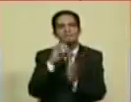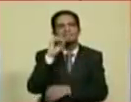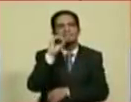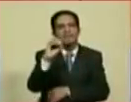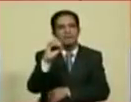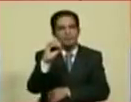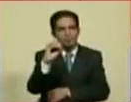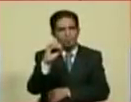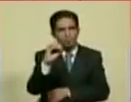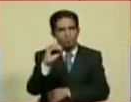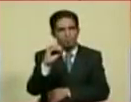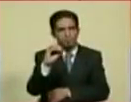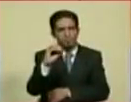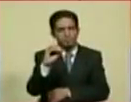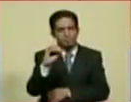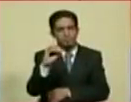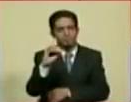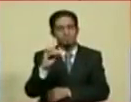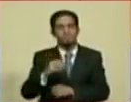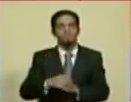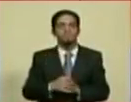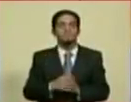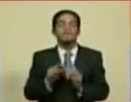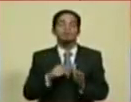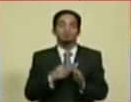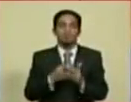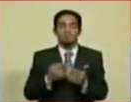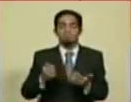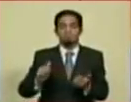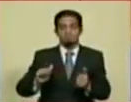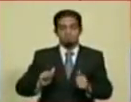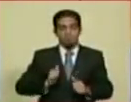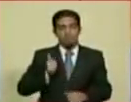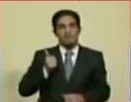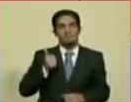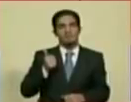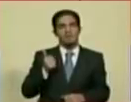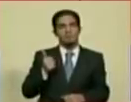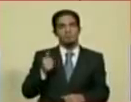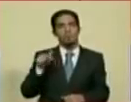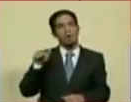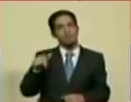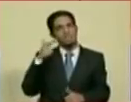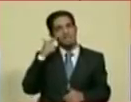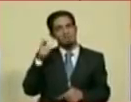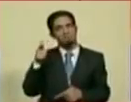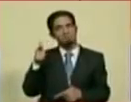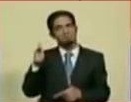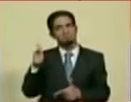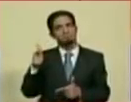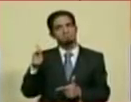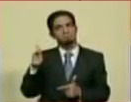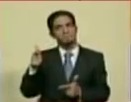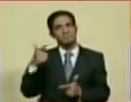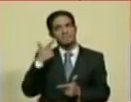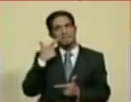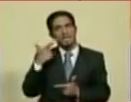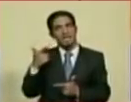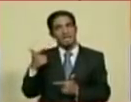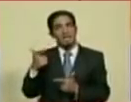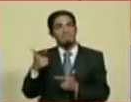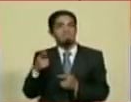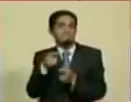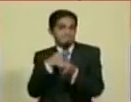Por tal razón, y aprovechando de estos ingresos importantes, el presidente